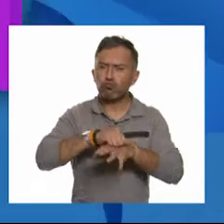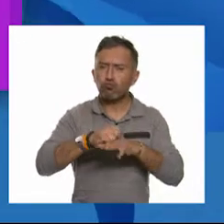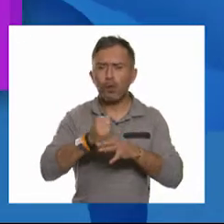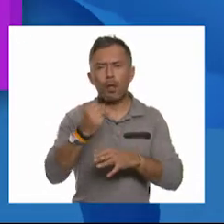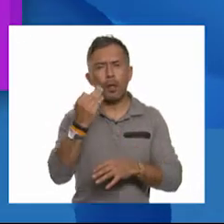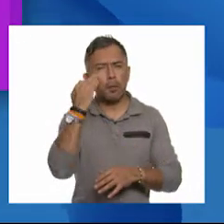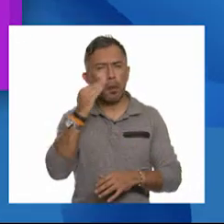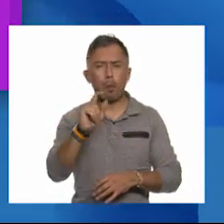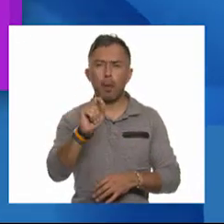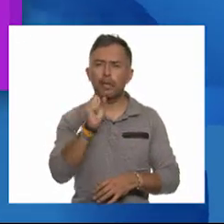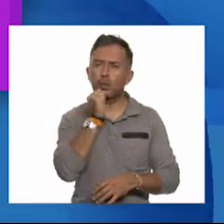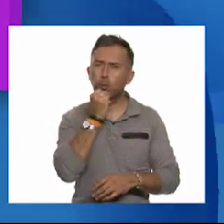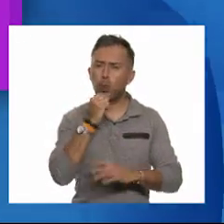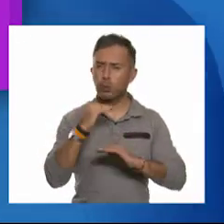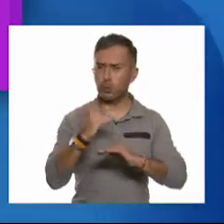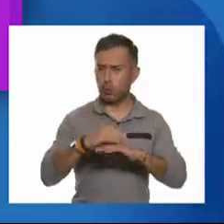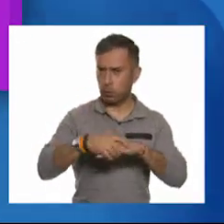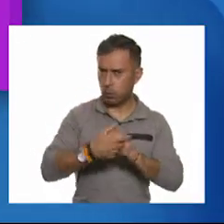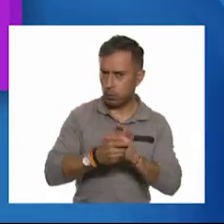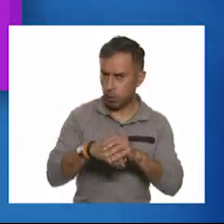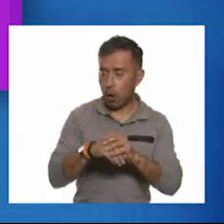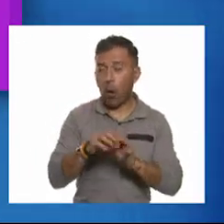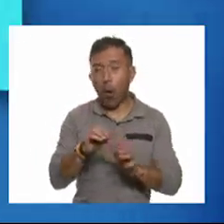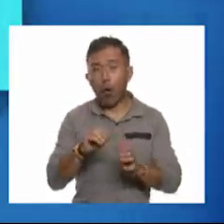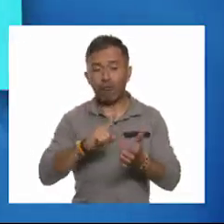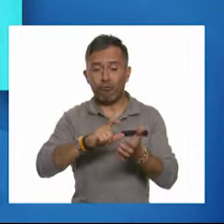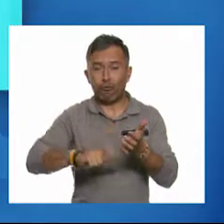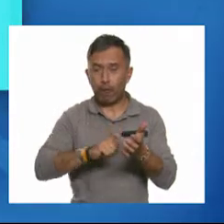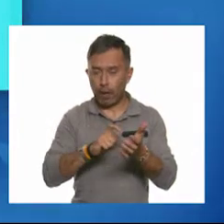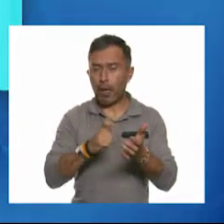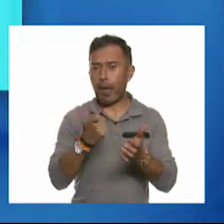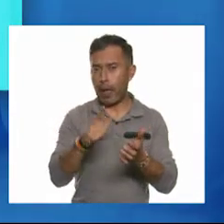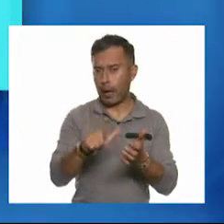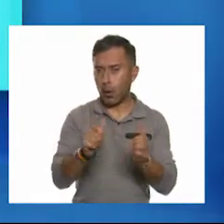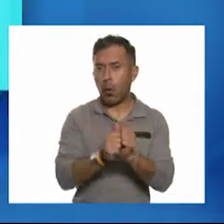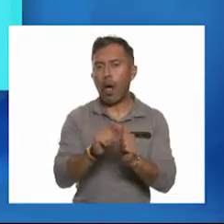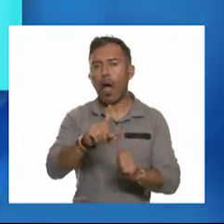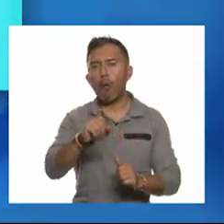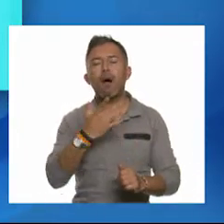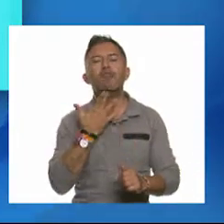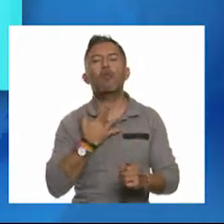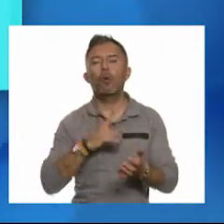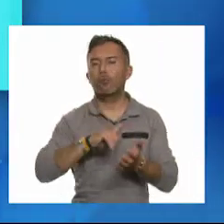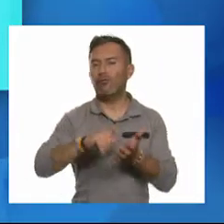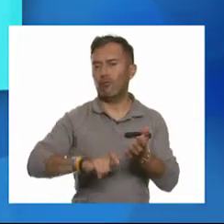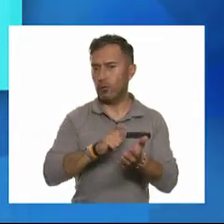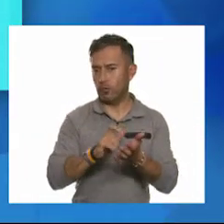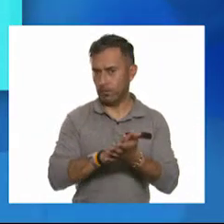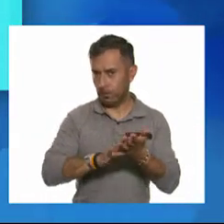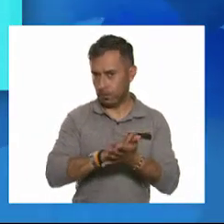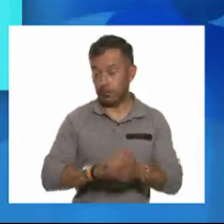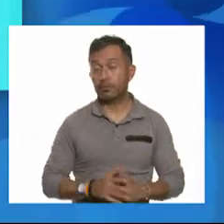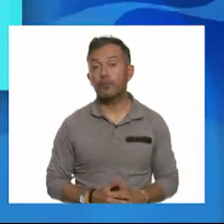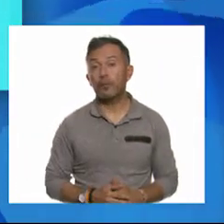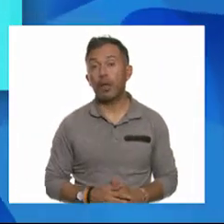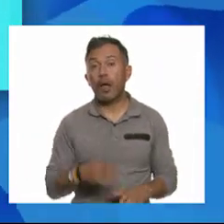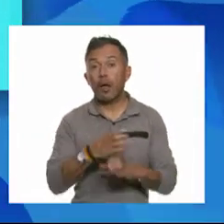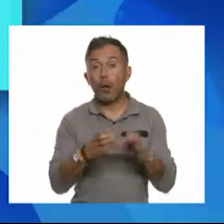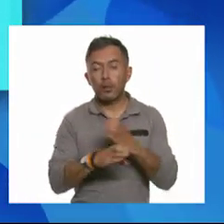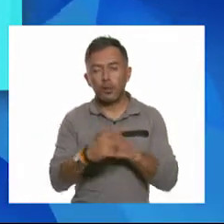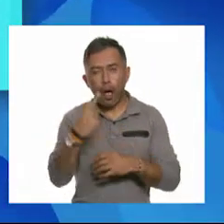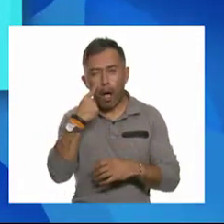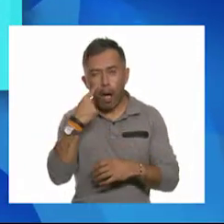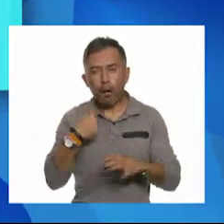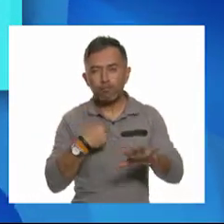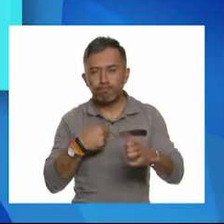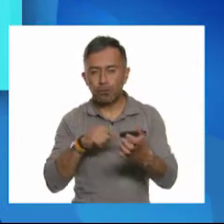o aplica desinfectante a base de agua y alcohol. Desinfecta las superficies de los objetos que más utilizas.